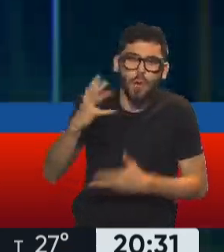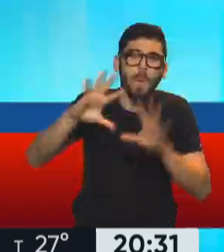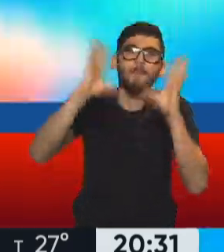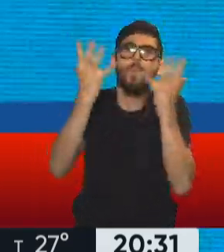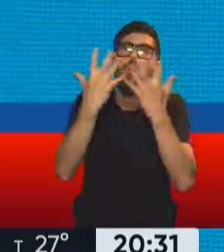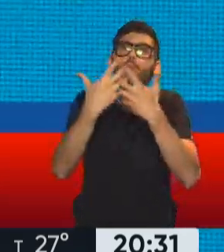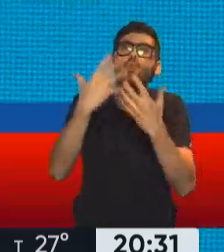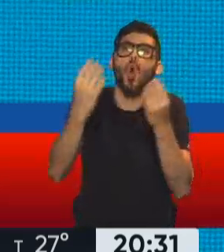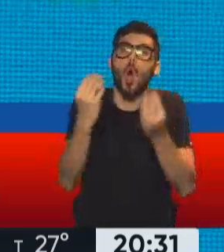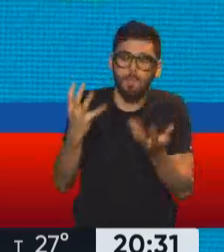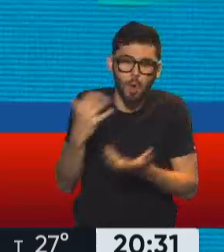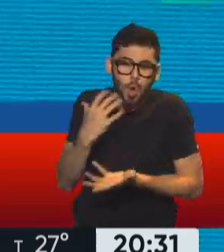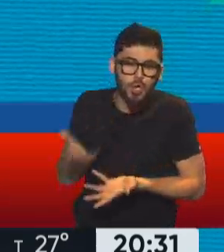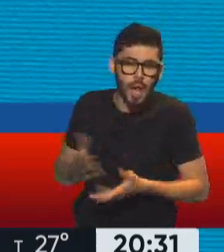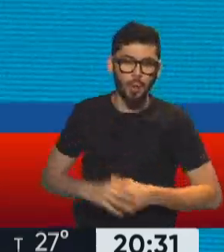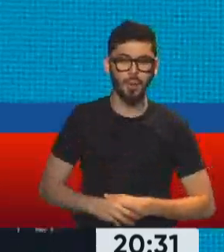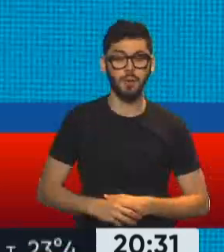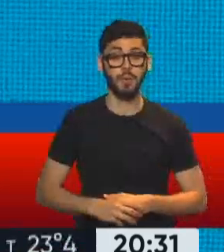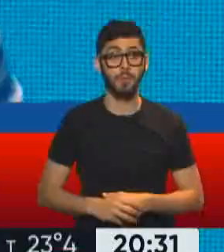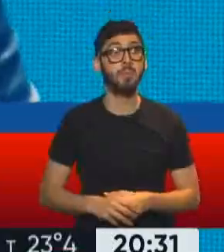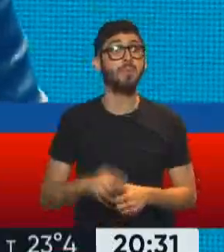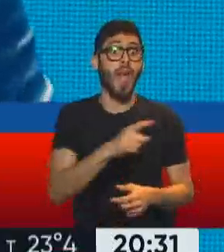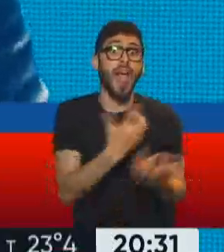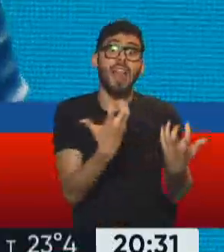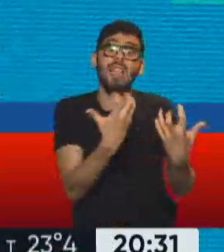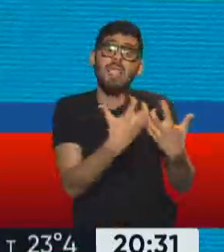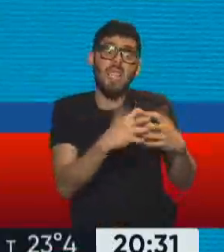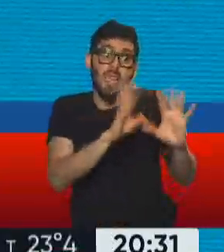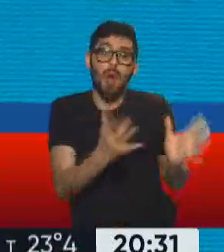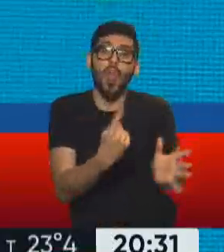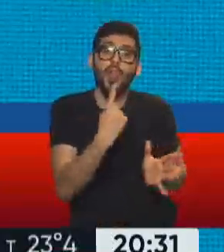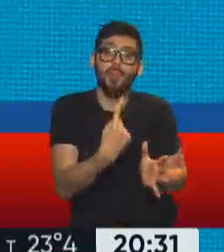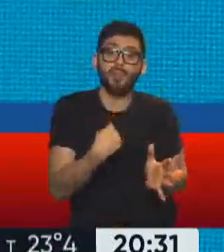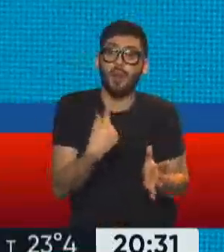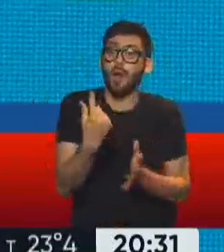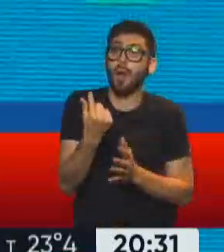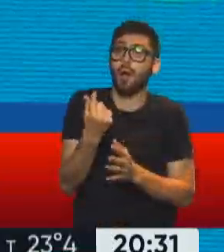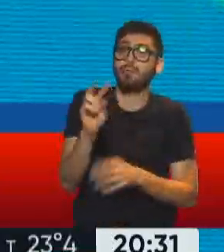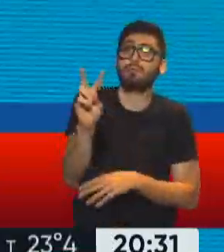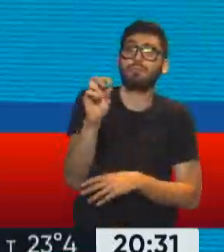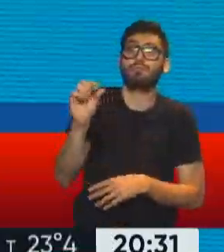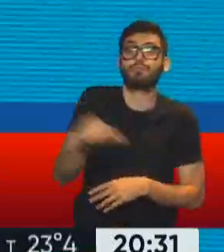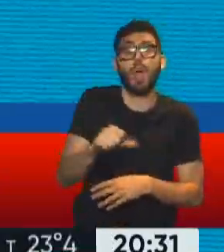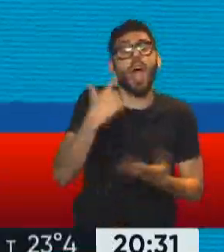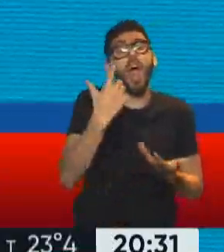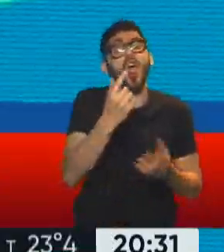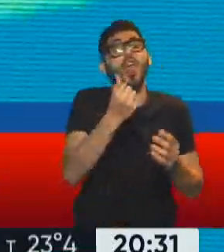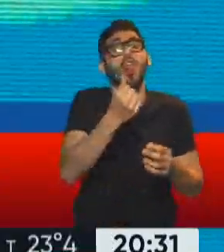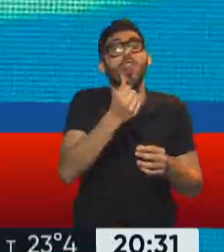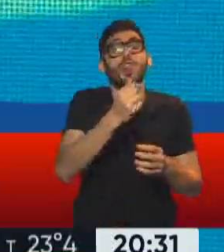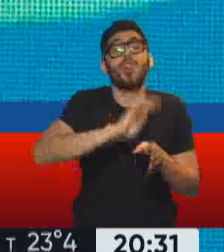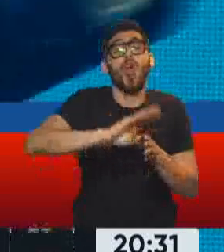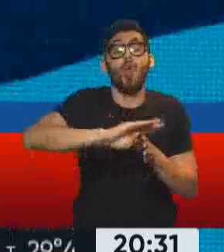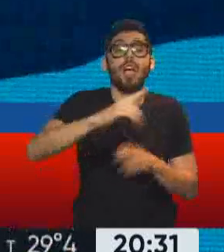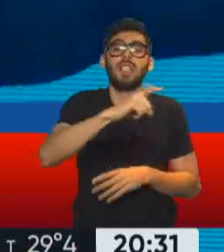grande. Podemos caer en un sistema que dice, bueno, como tengo déficit fiscal no tuve más opción que endeudarme en 100.000 millones de dólares. No